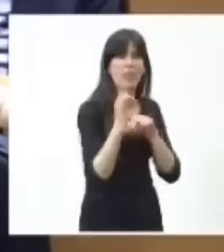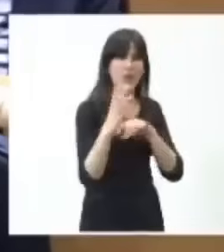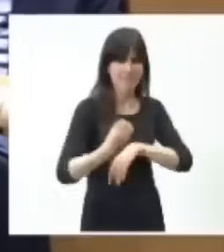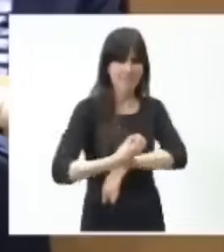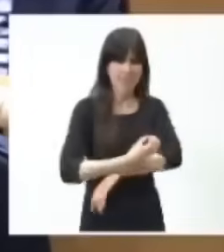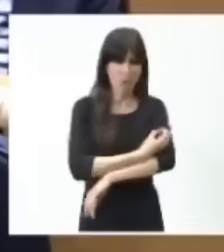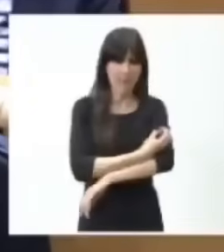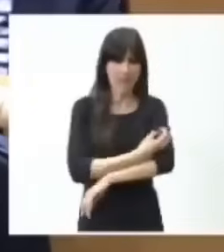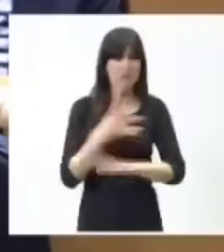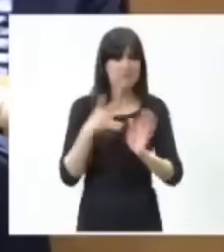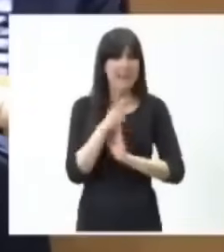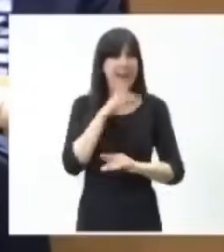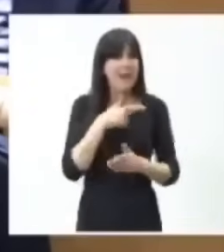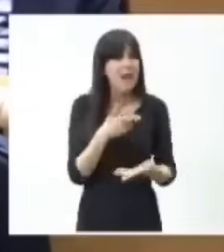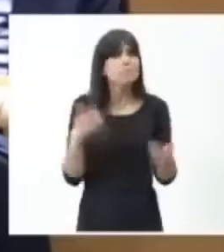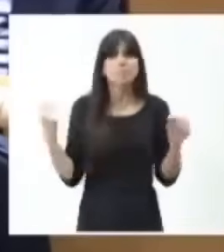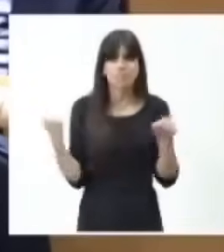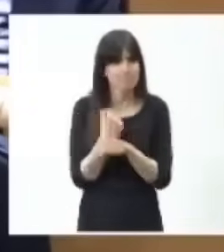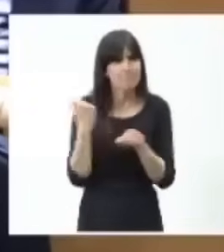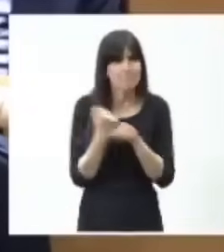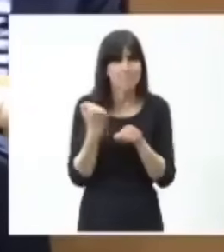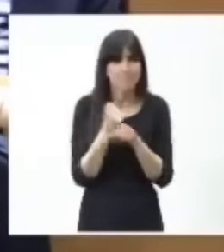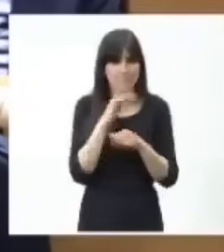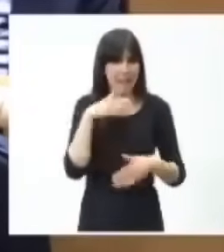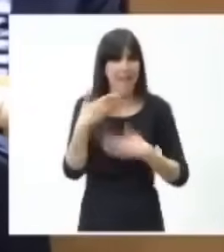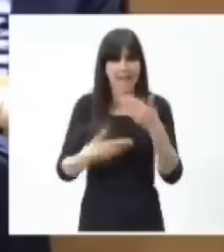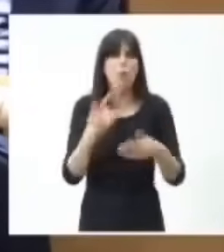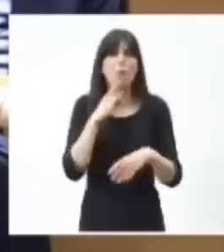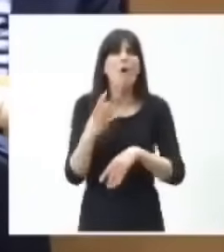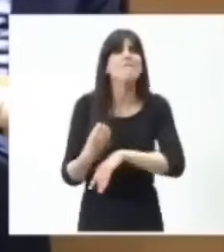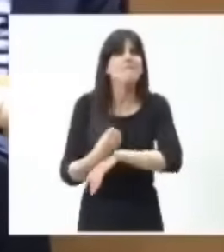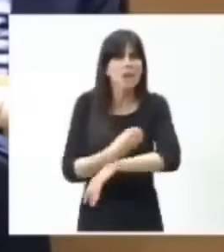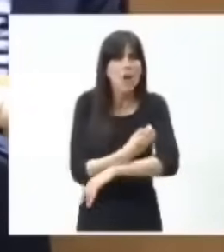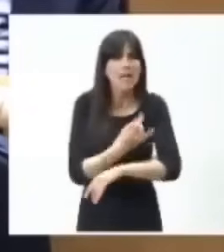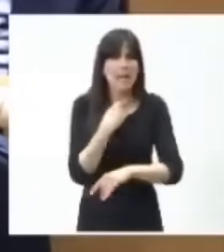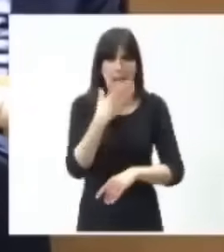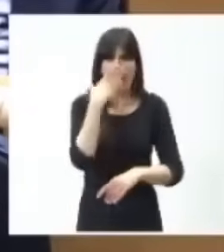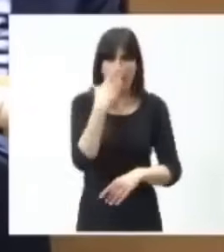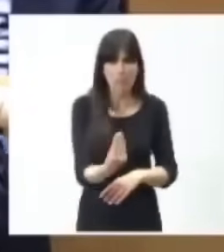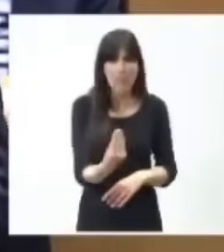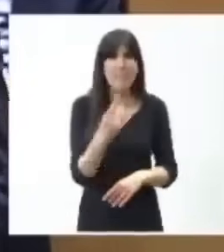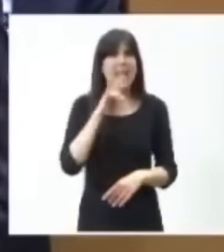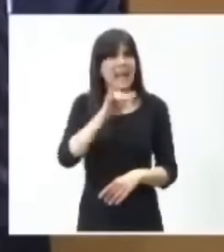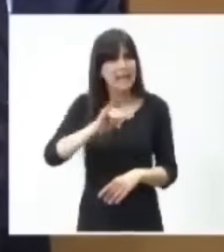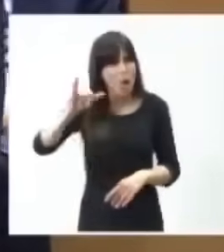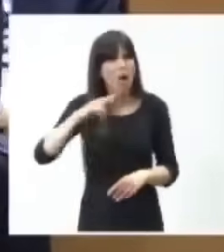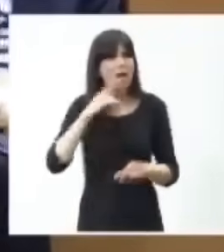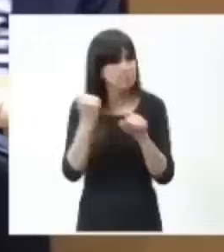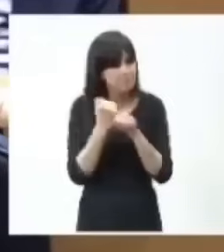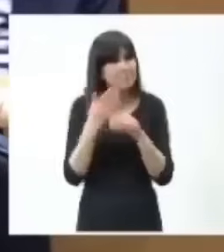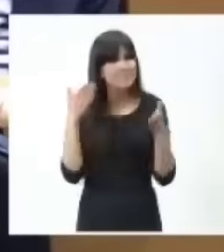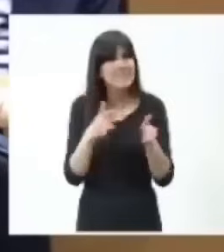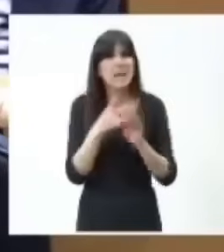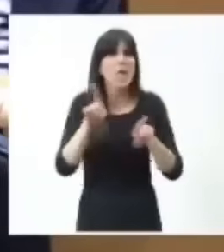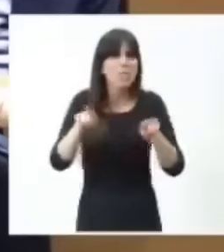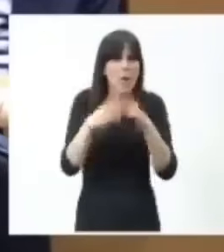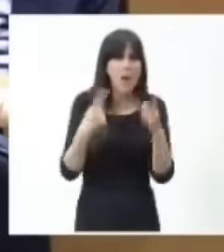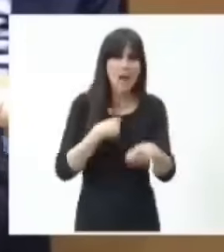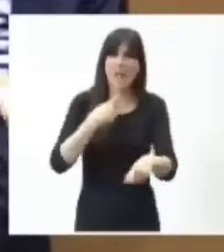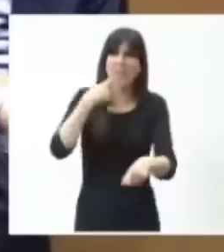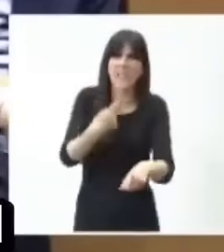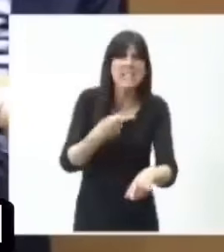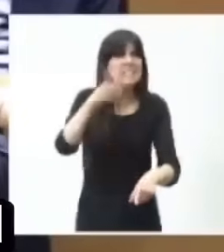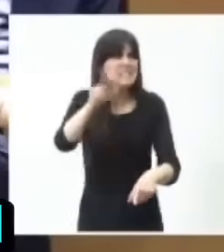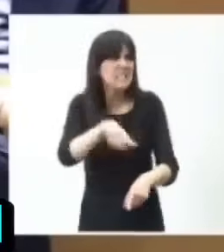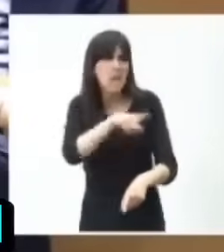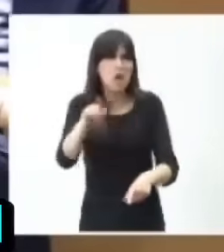tanto, estamos trabajando para la llegada del ferrocarril de alta velocidad a La Rioja, con independencia de que yo lo mencionara